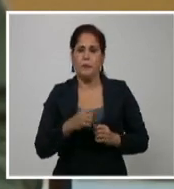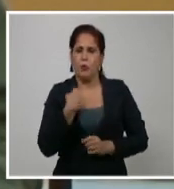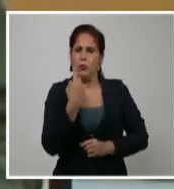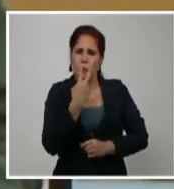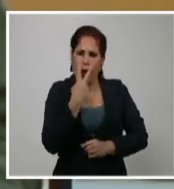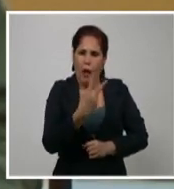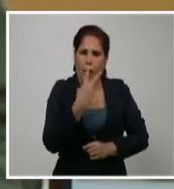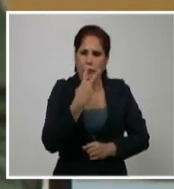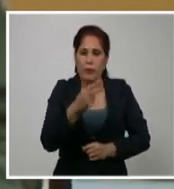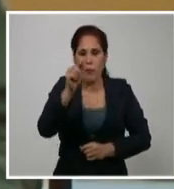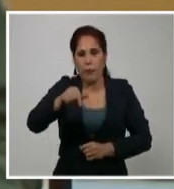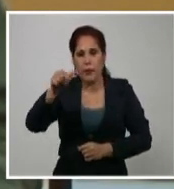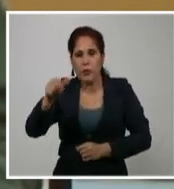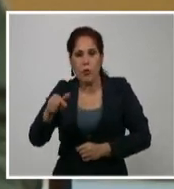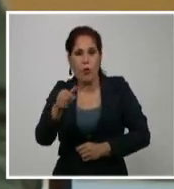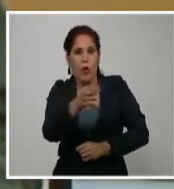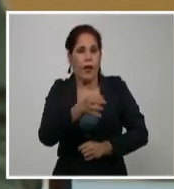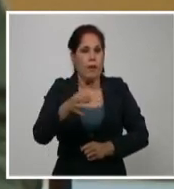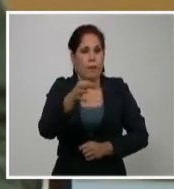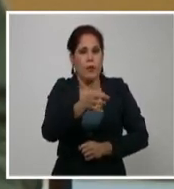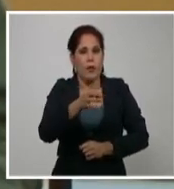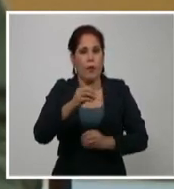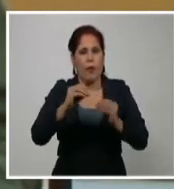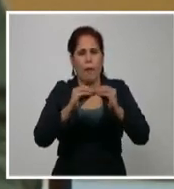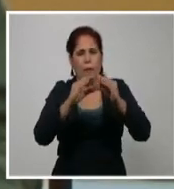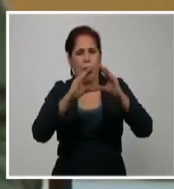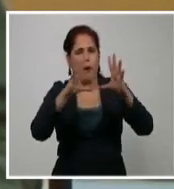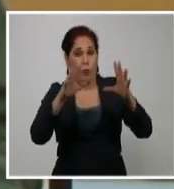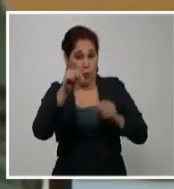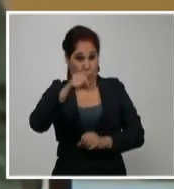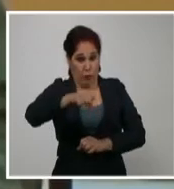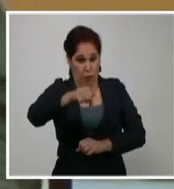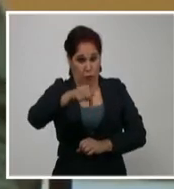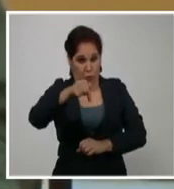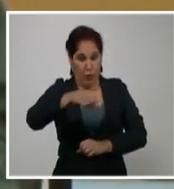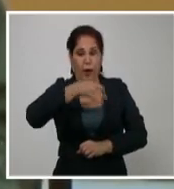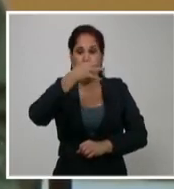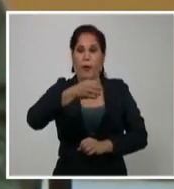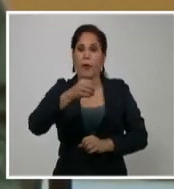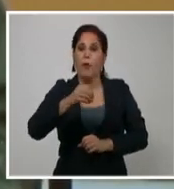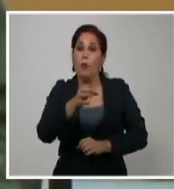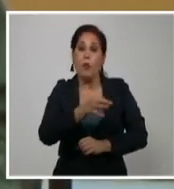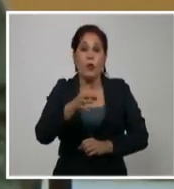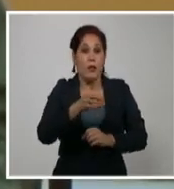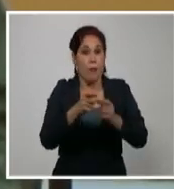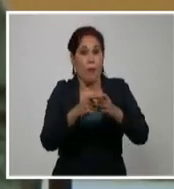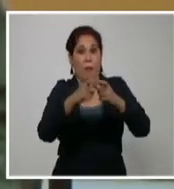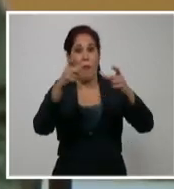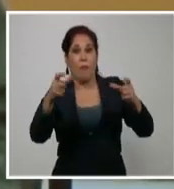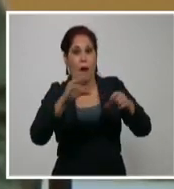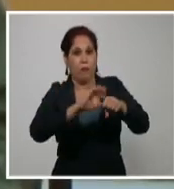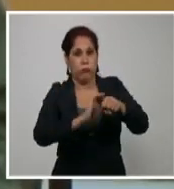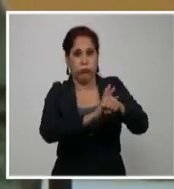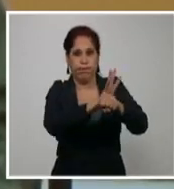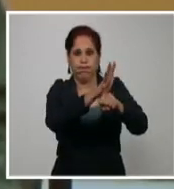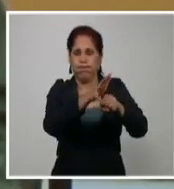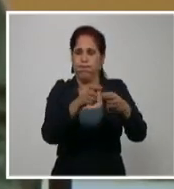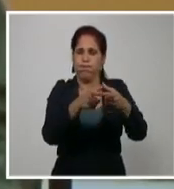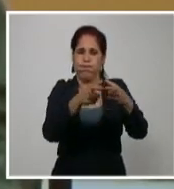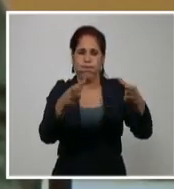al municipio de Madruga, que hoy se manifiesta como de los más altos en tasa de